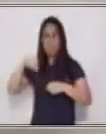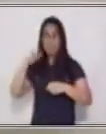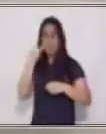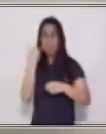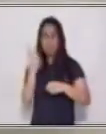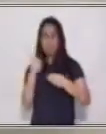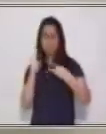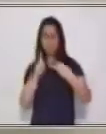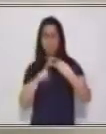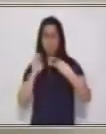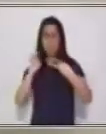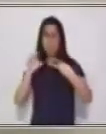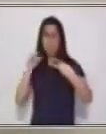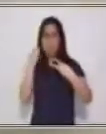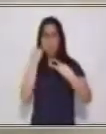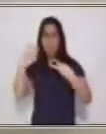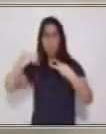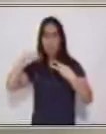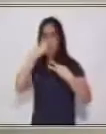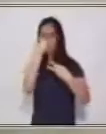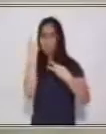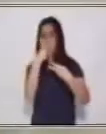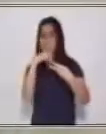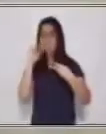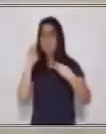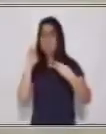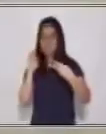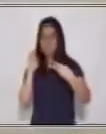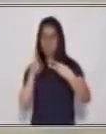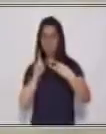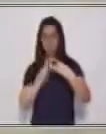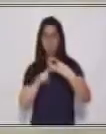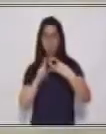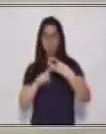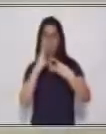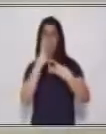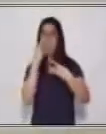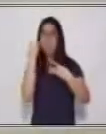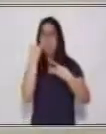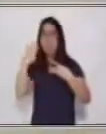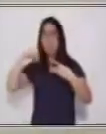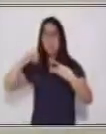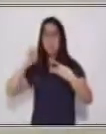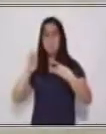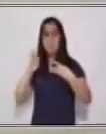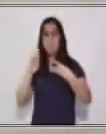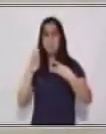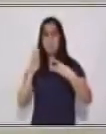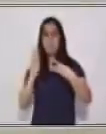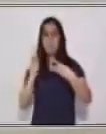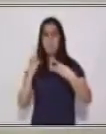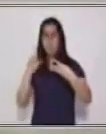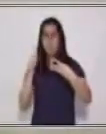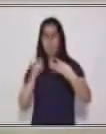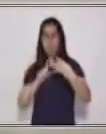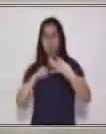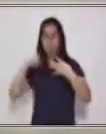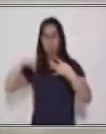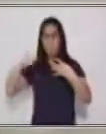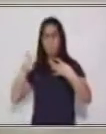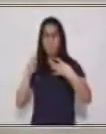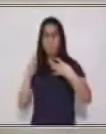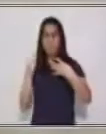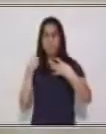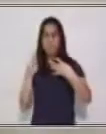hipérbola y parábola. Estas son las 4 secciones importantes que se conocerán en